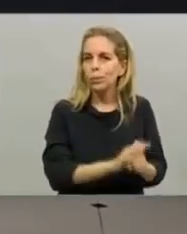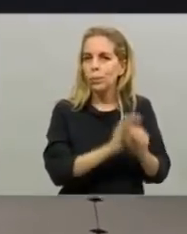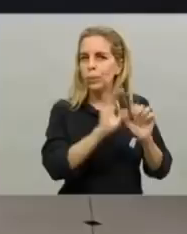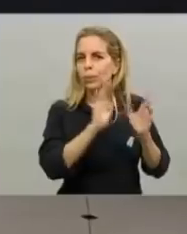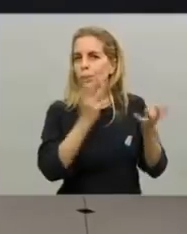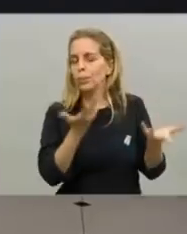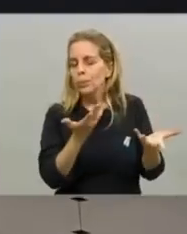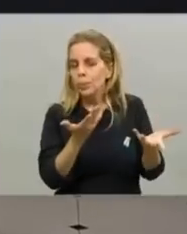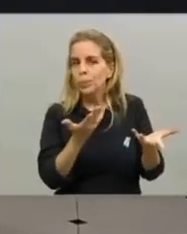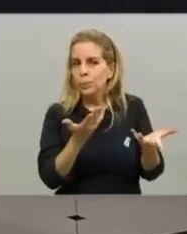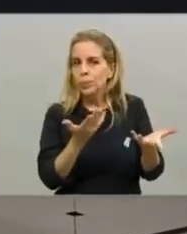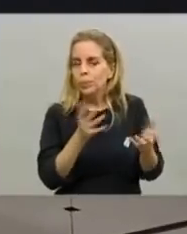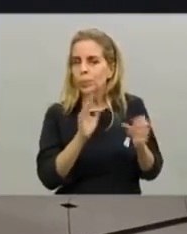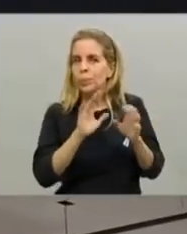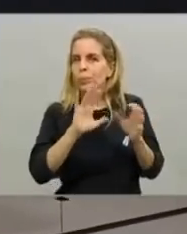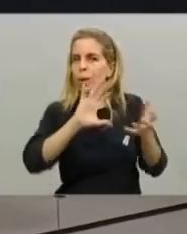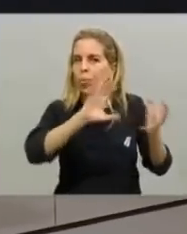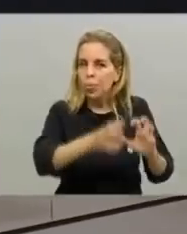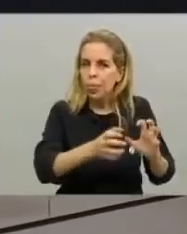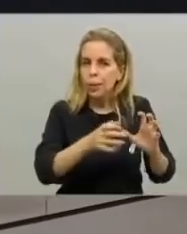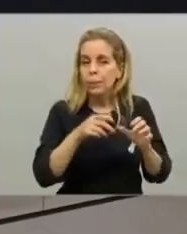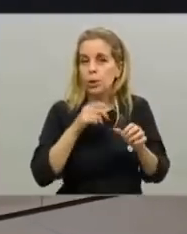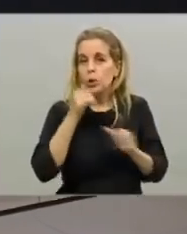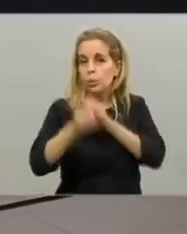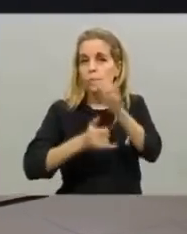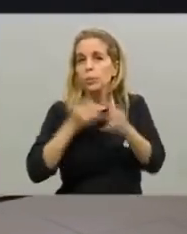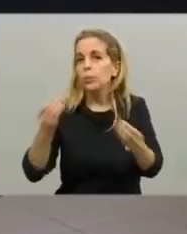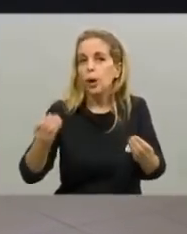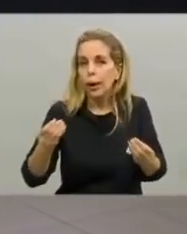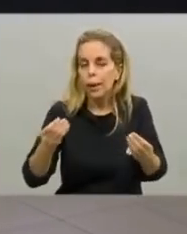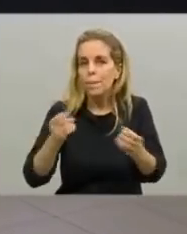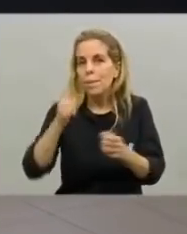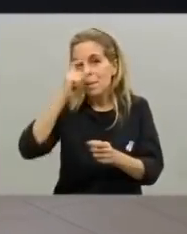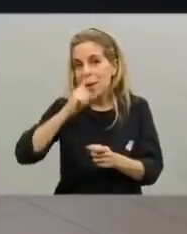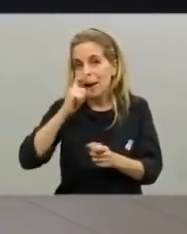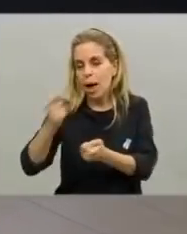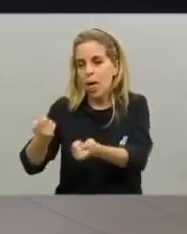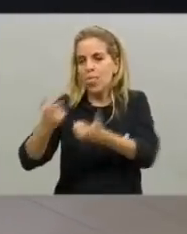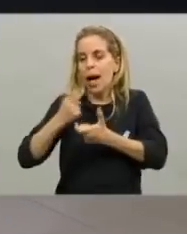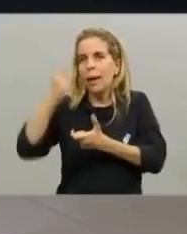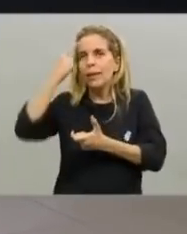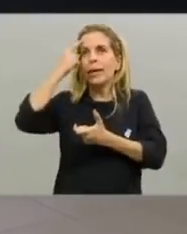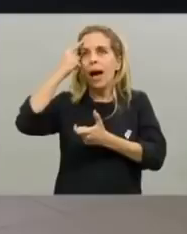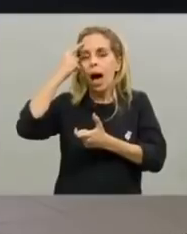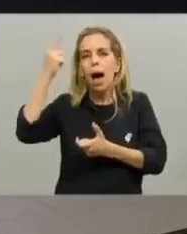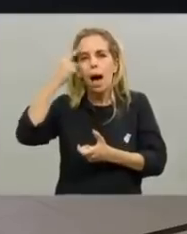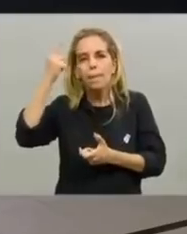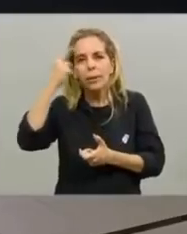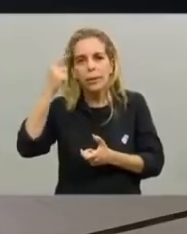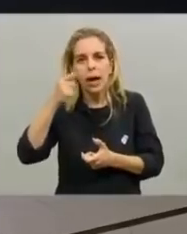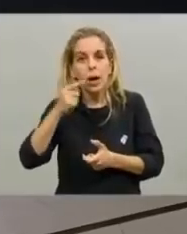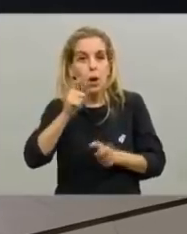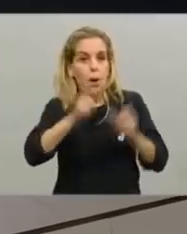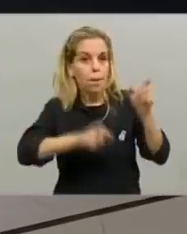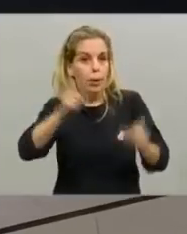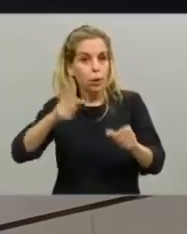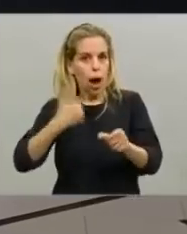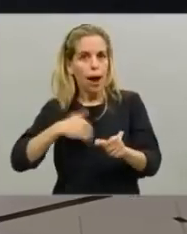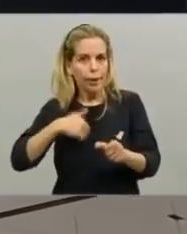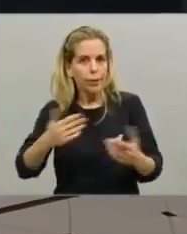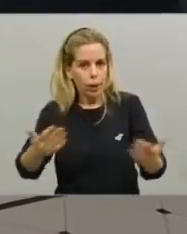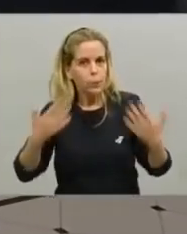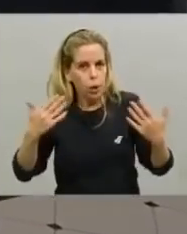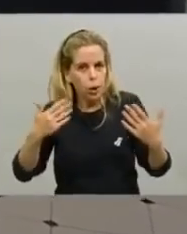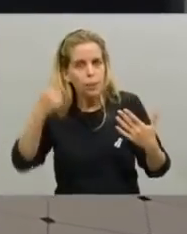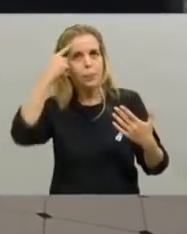Y digo todo esto porque Belgrano me inspira a pensar que los argentinos podemos hacer la utopía